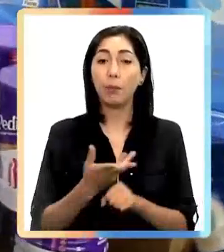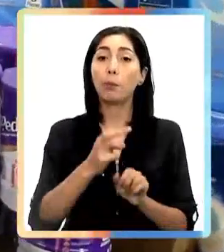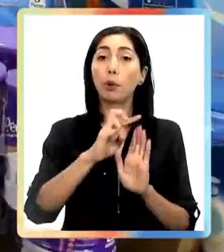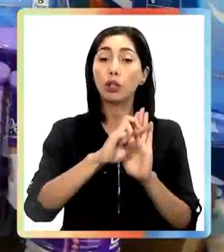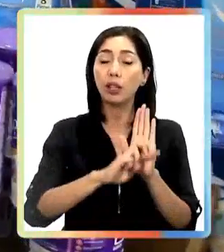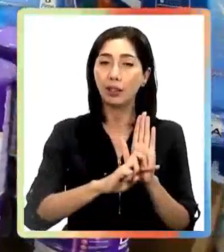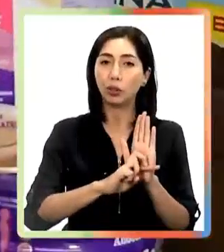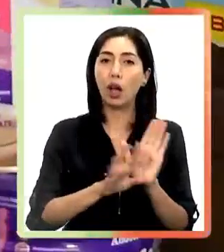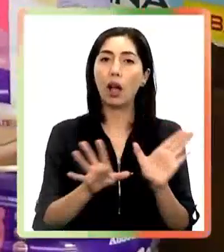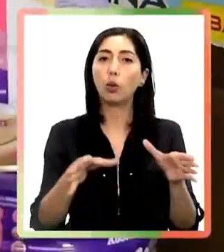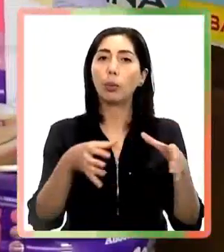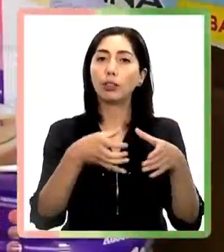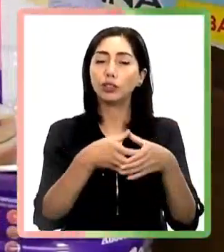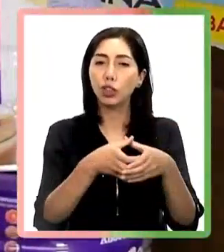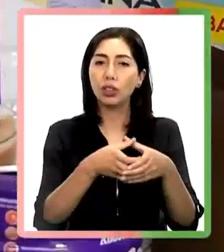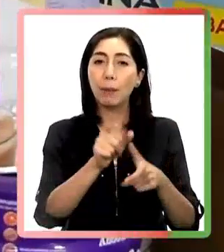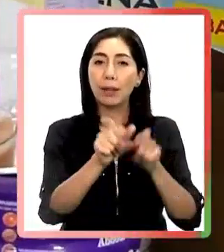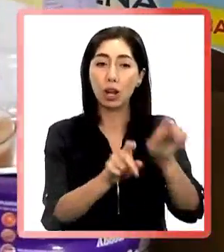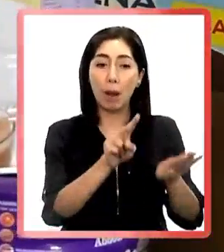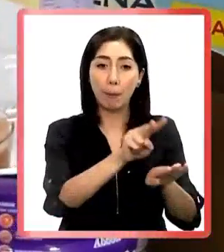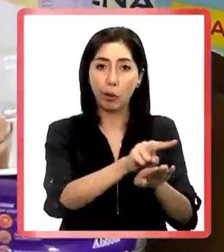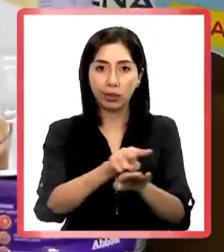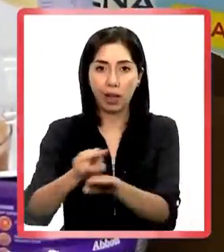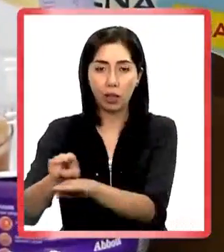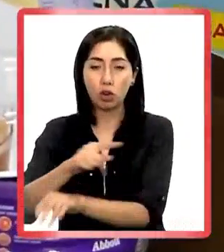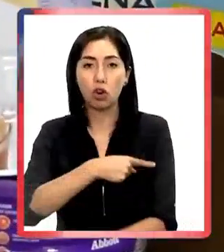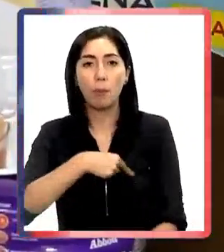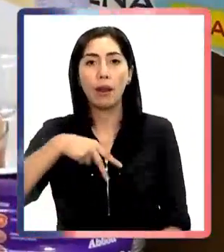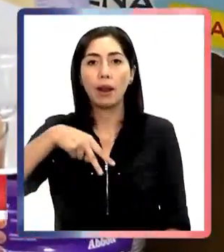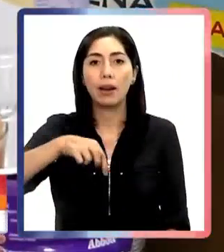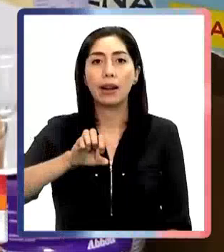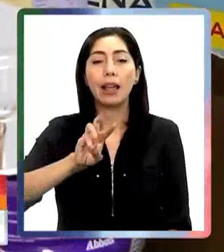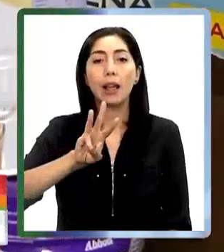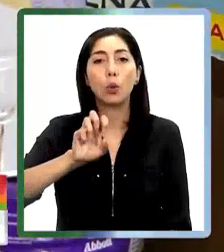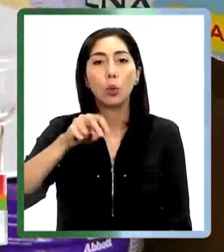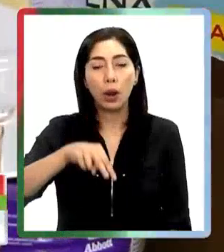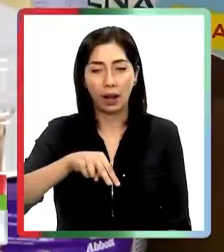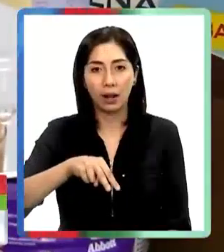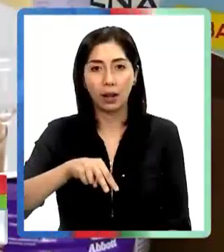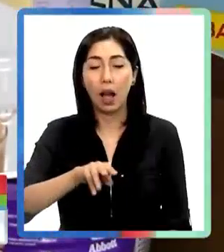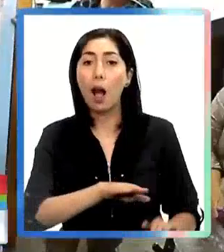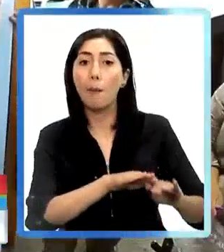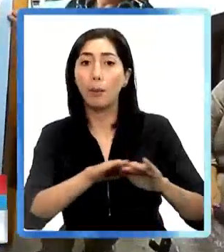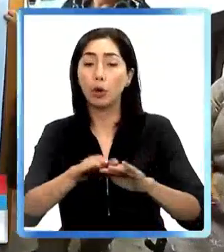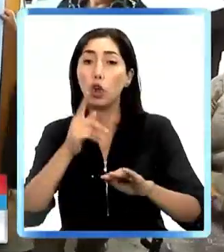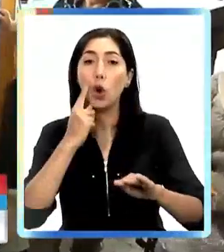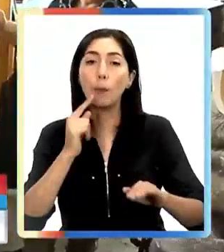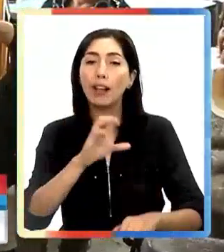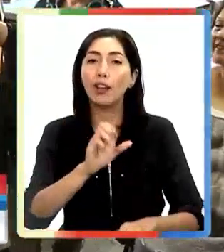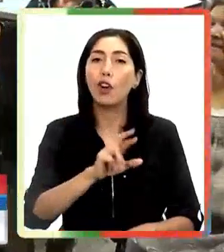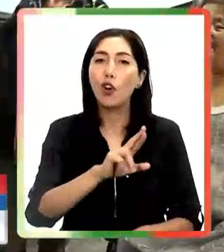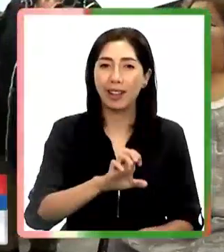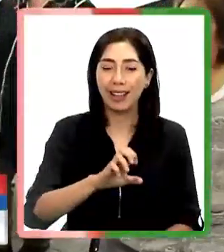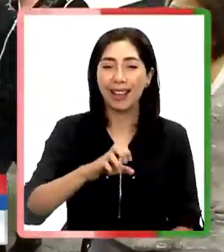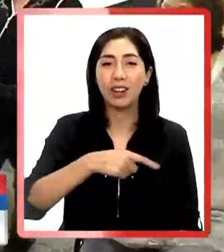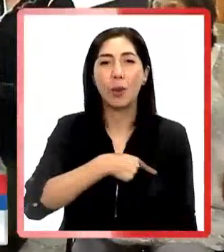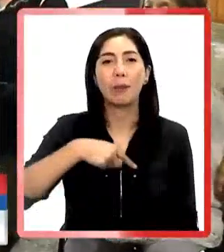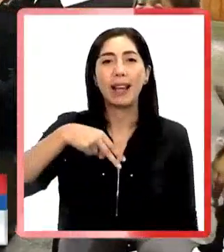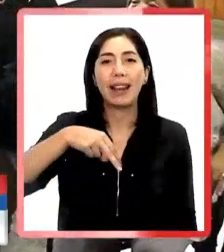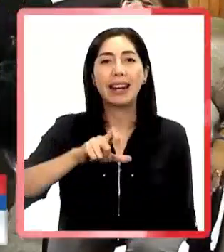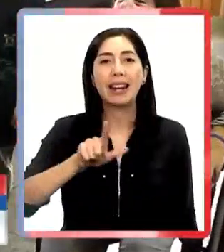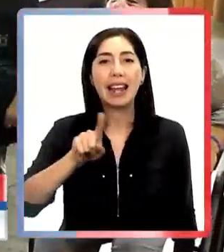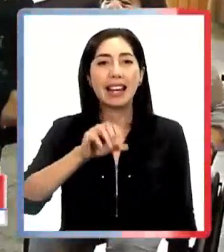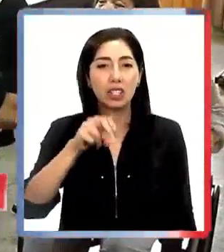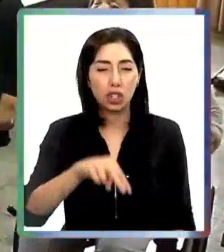Proyecto levantado desde la agrupación de postrados Nehuén de la comuna de Quillón con el apoyo del consejero regional Nelson Águila Serpa permitió